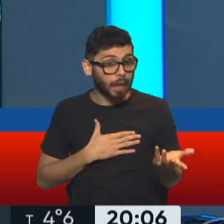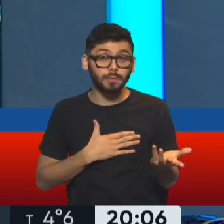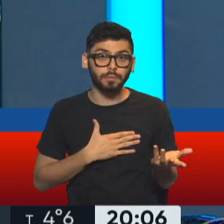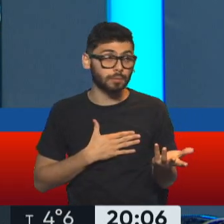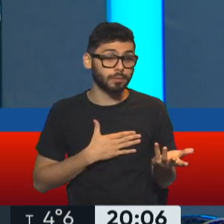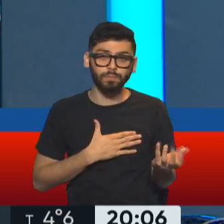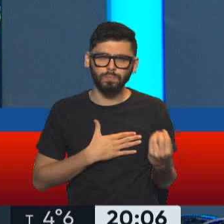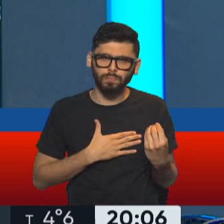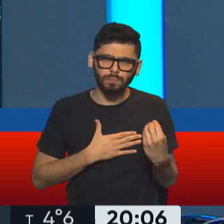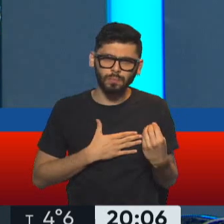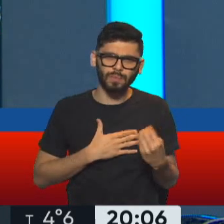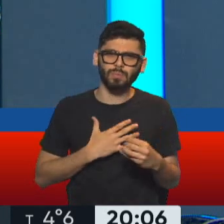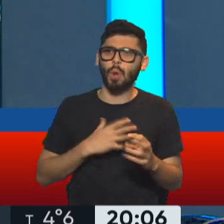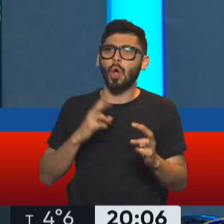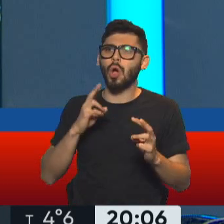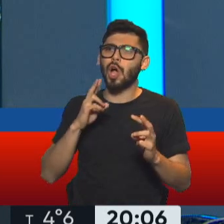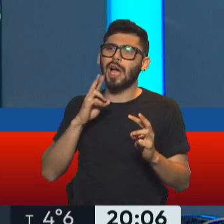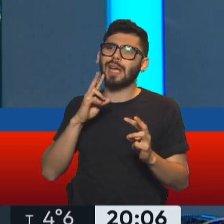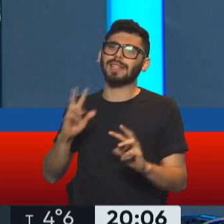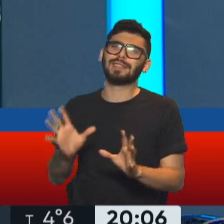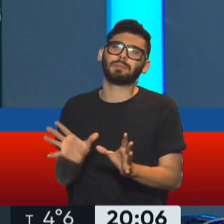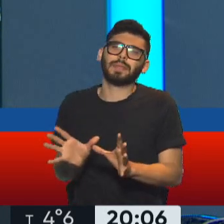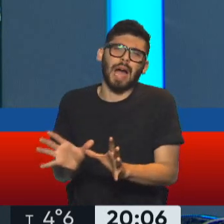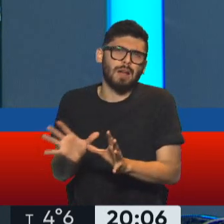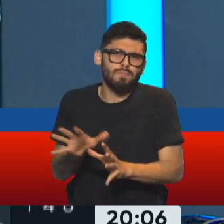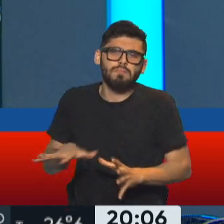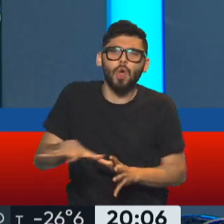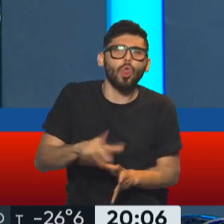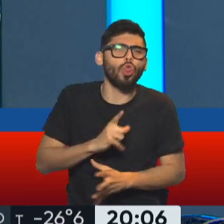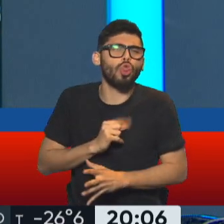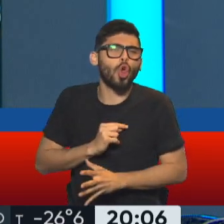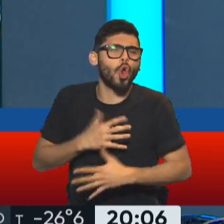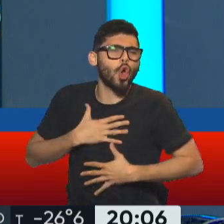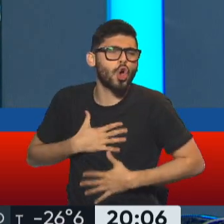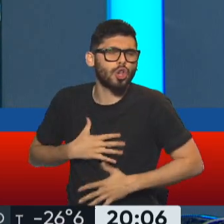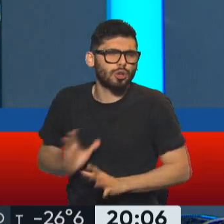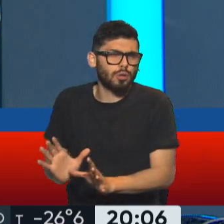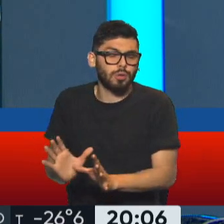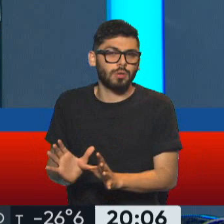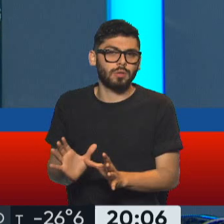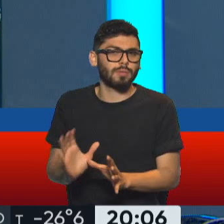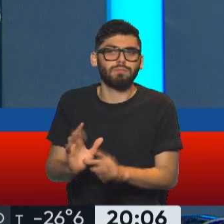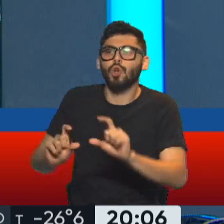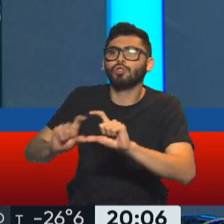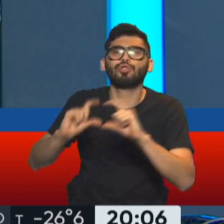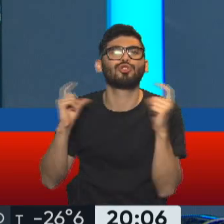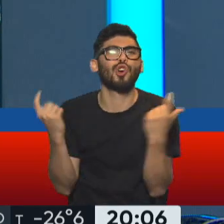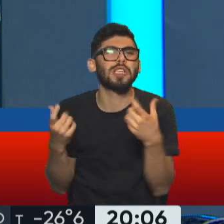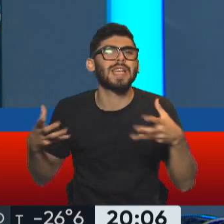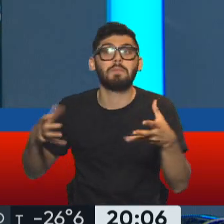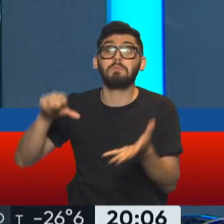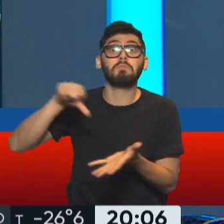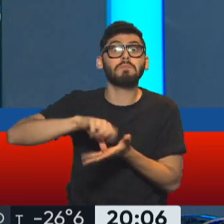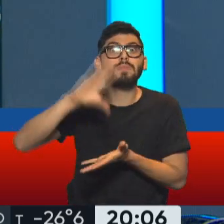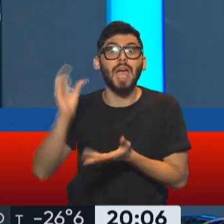la medida de lo posible, respetar ese momento de dolor, ese momento genuino. Esto nos pasa como sociedad, nos pasó como país.